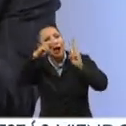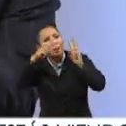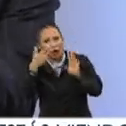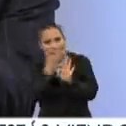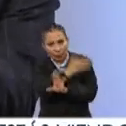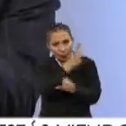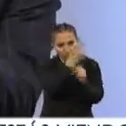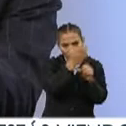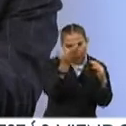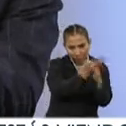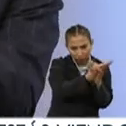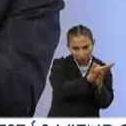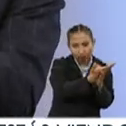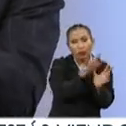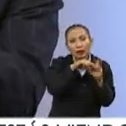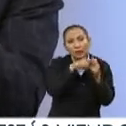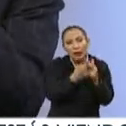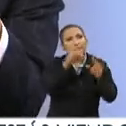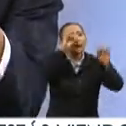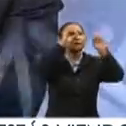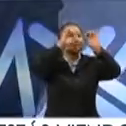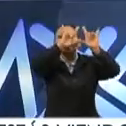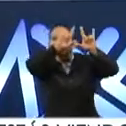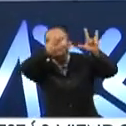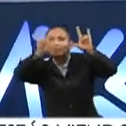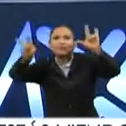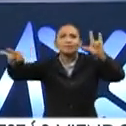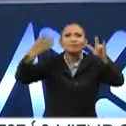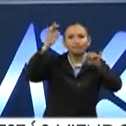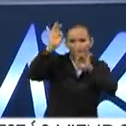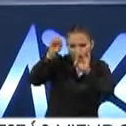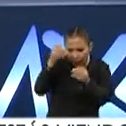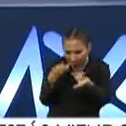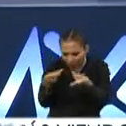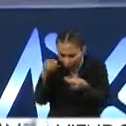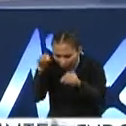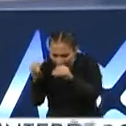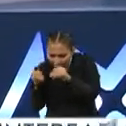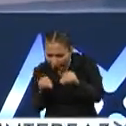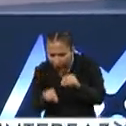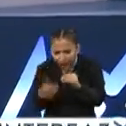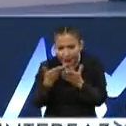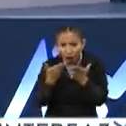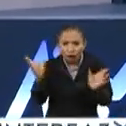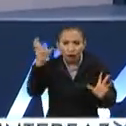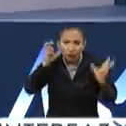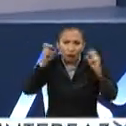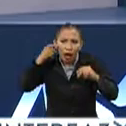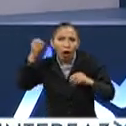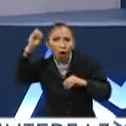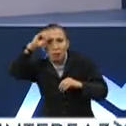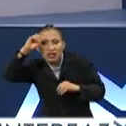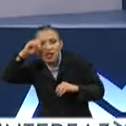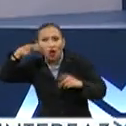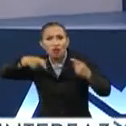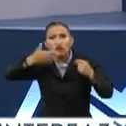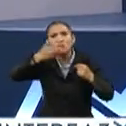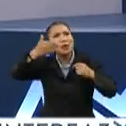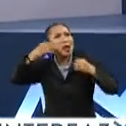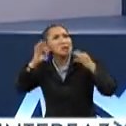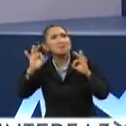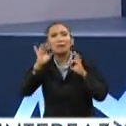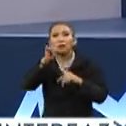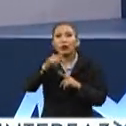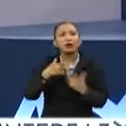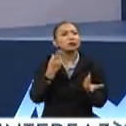primera etapa cuando empieza el montaje, la curaduría, y ahora que han escuchado tantos comentarios, ¿qué es